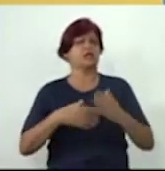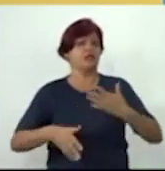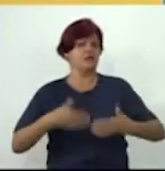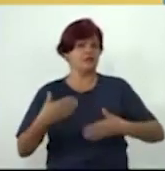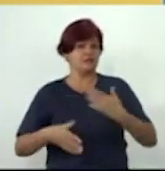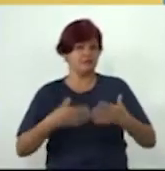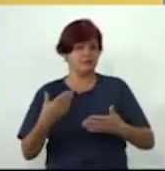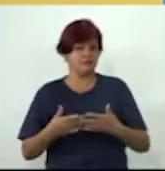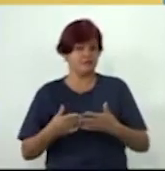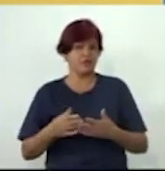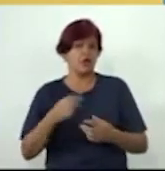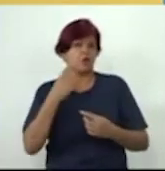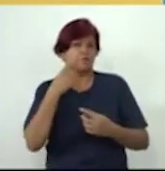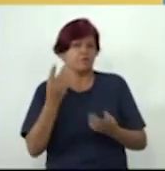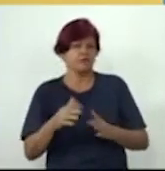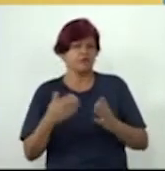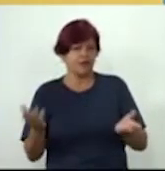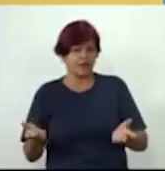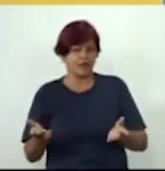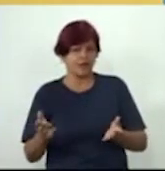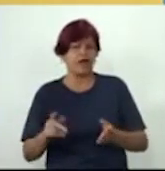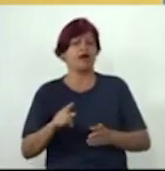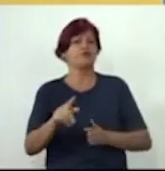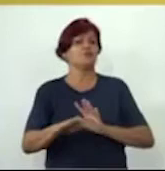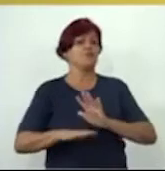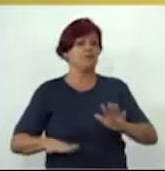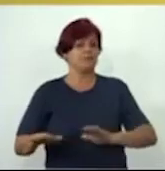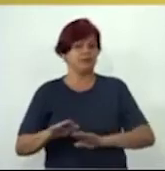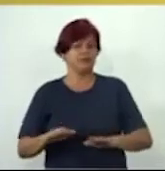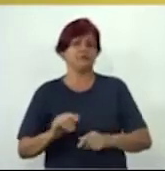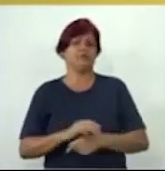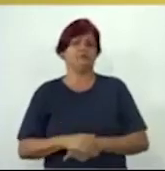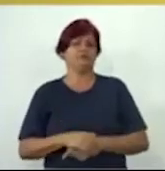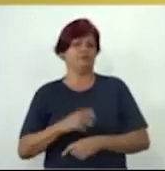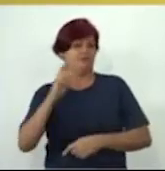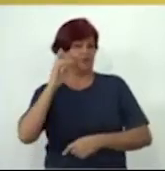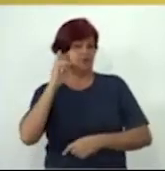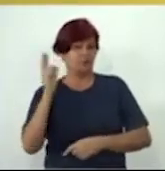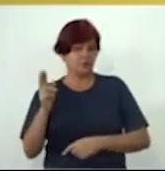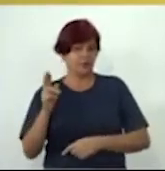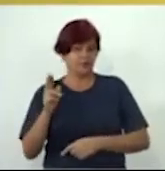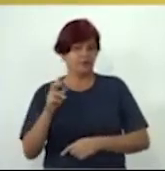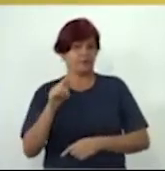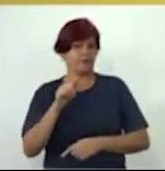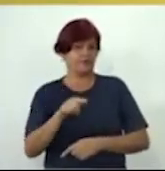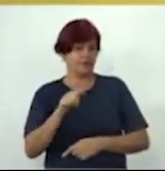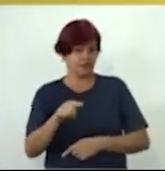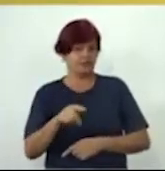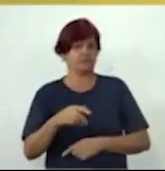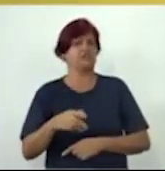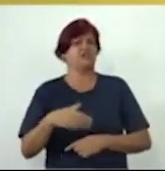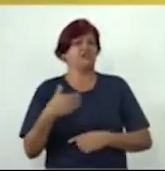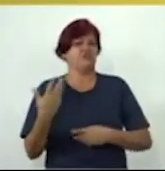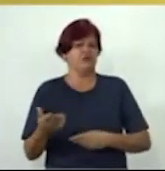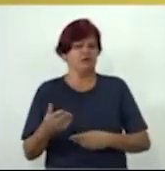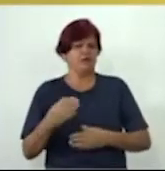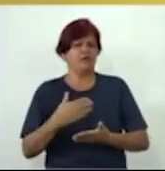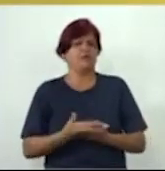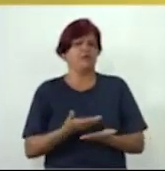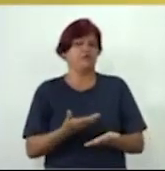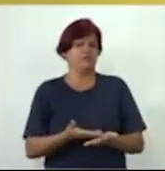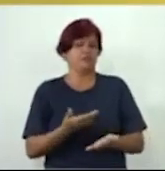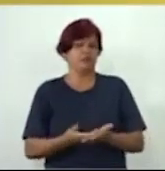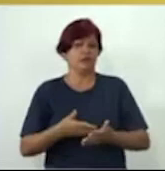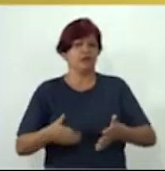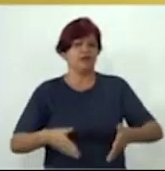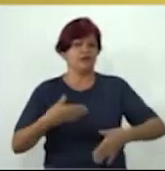ejercicio con vista a contribuir a su preparación. Recuerden que en el mismo ustedes deben demostrar el desarrollo